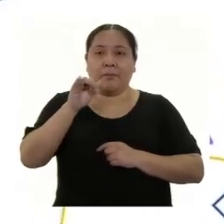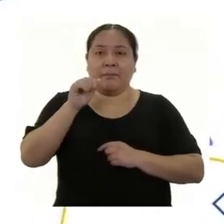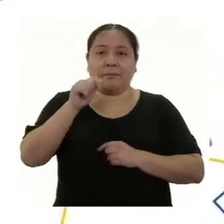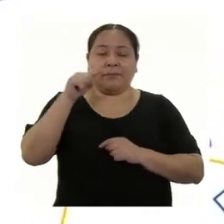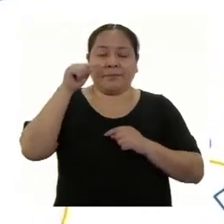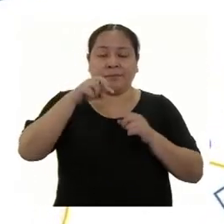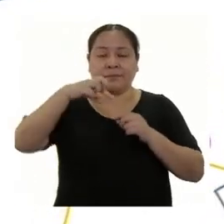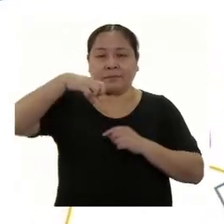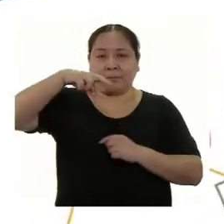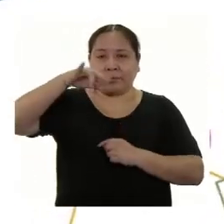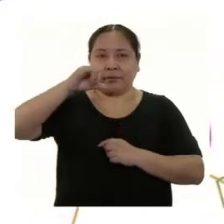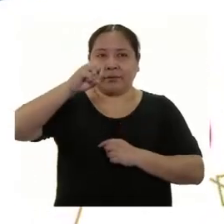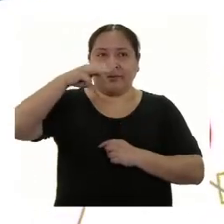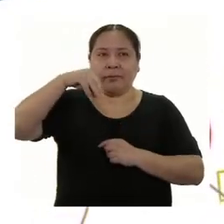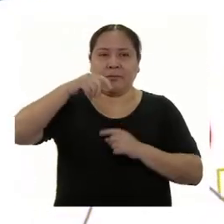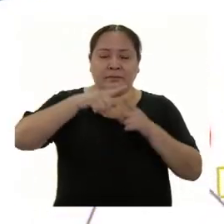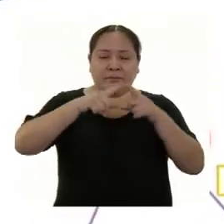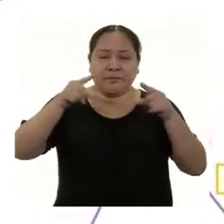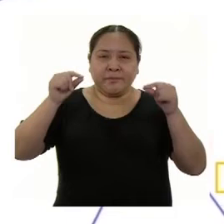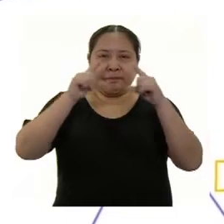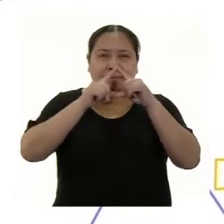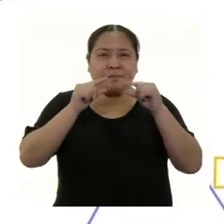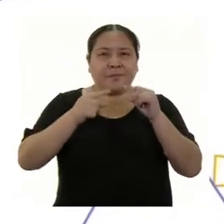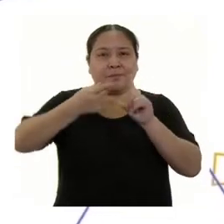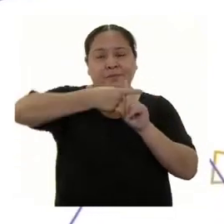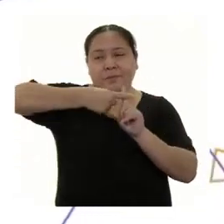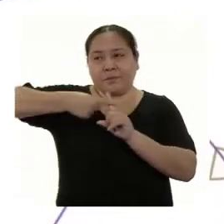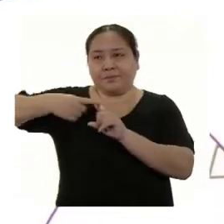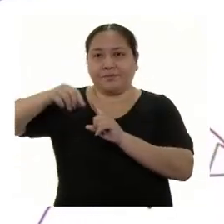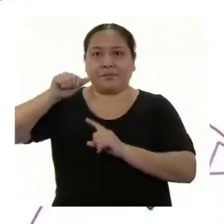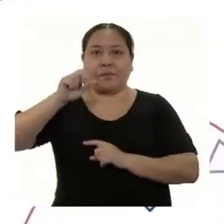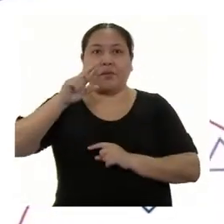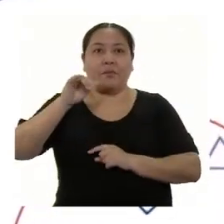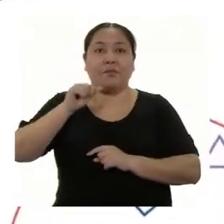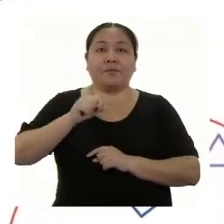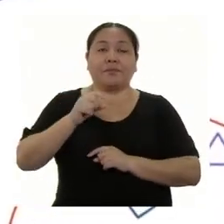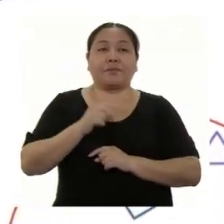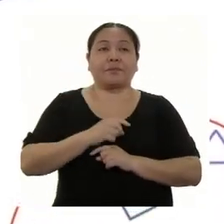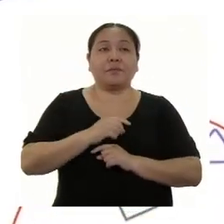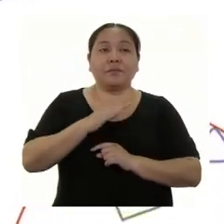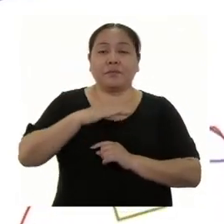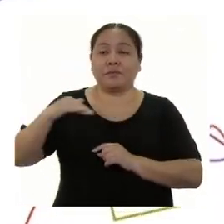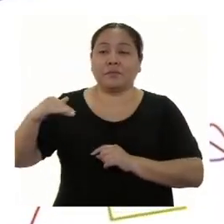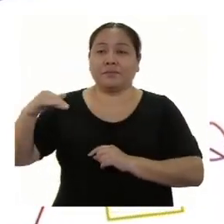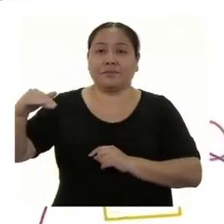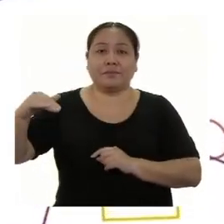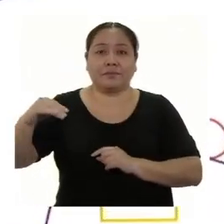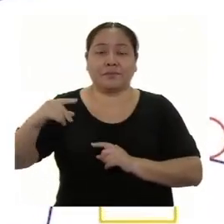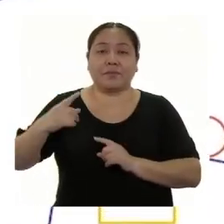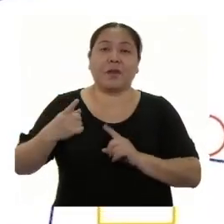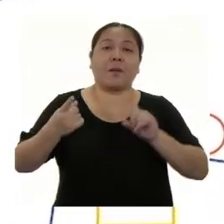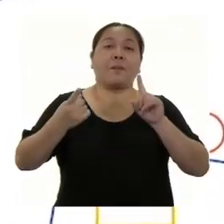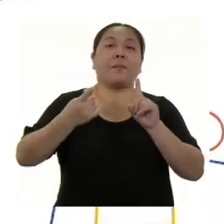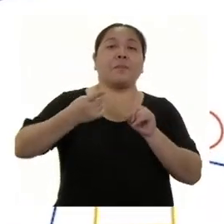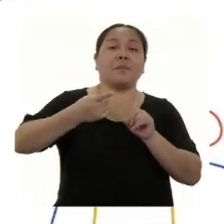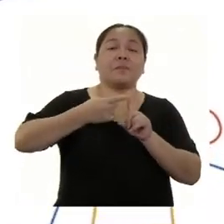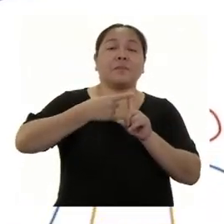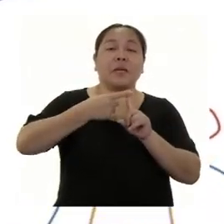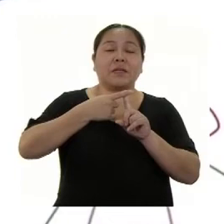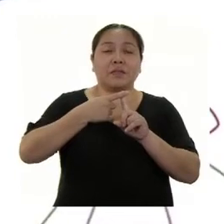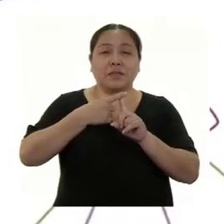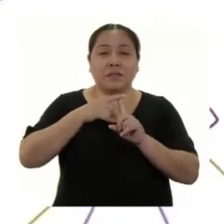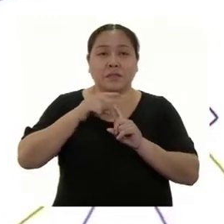un prisma recto, deberías sumar el área de las superficies laterales y luego sumarle 2 veces el área